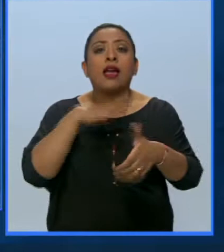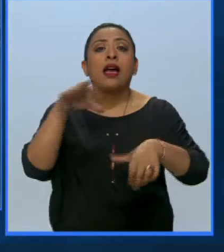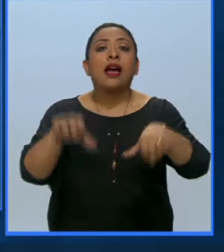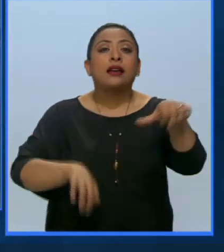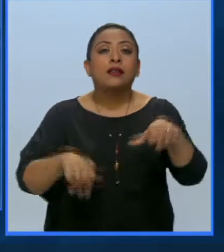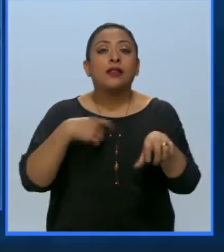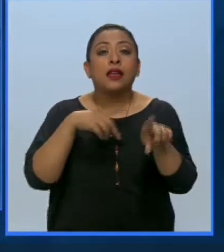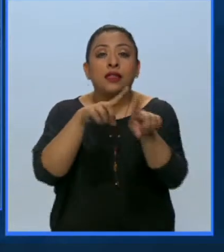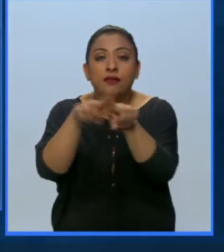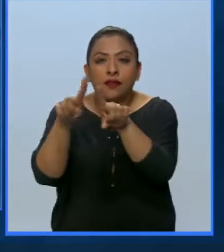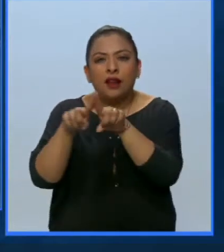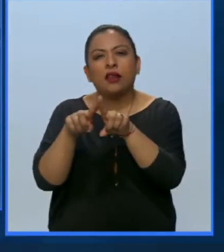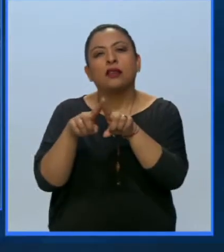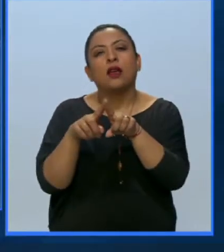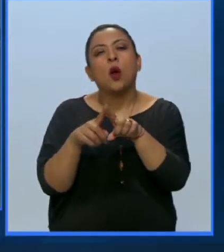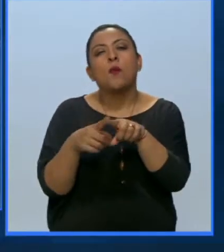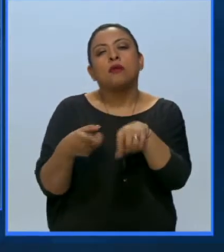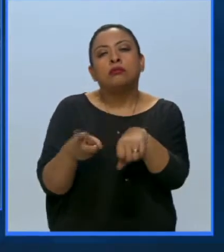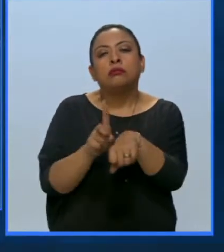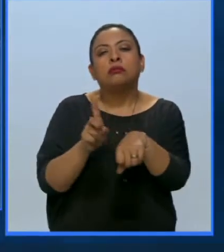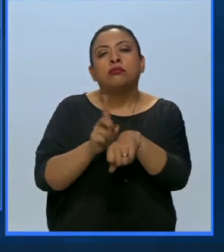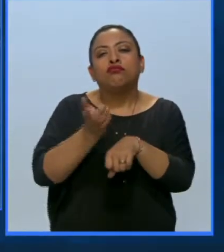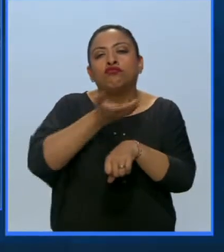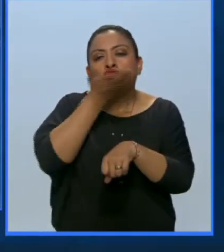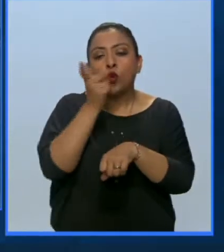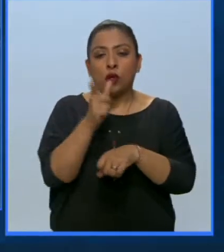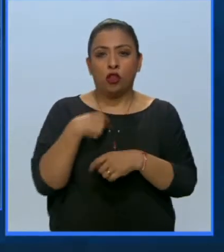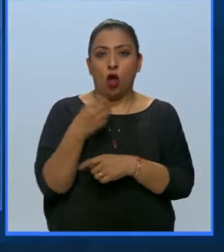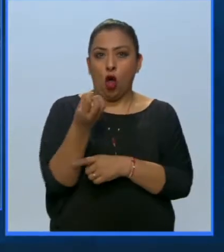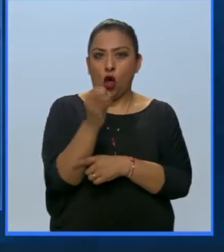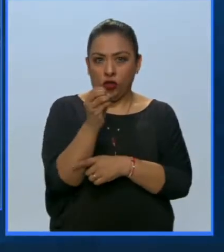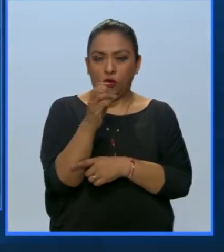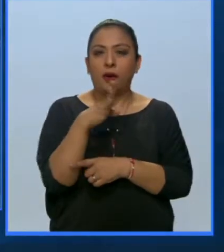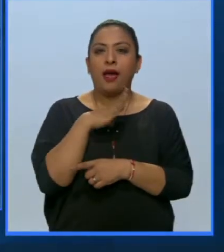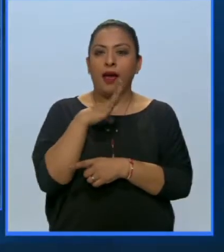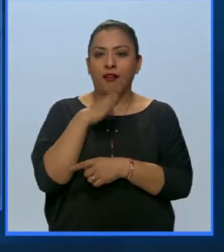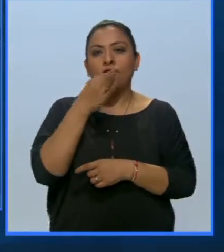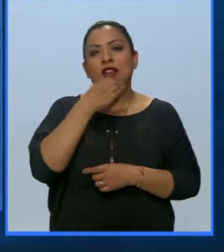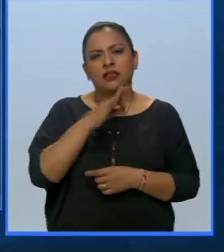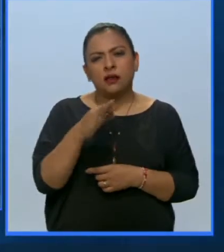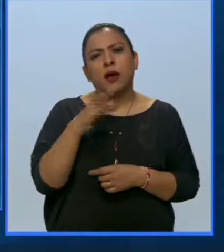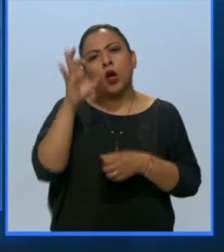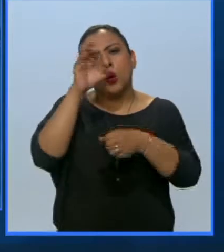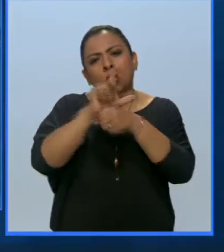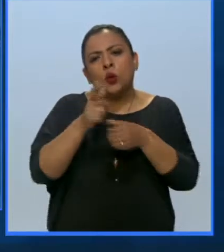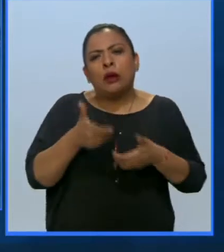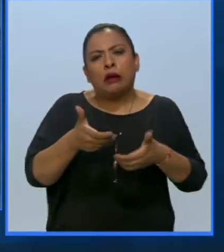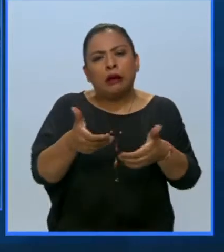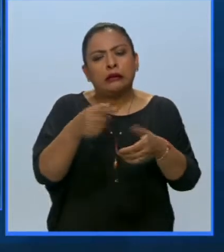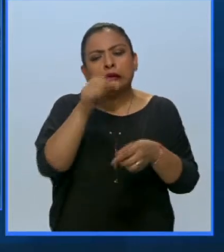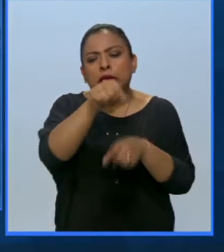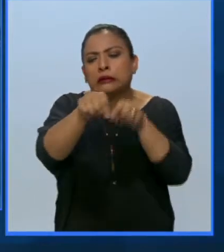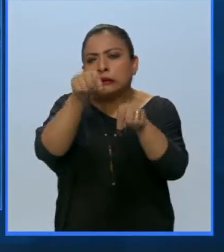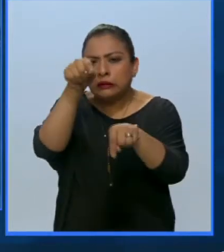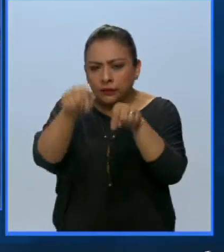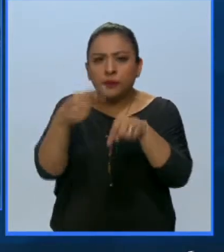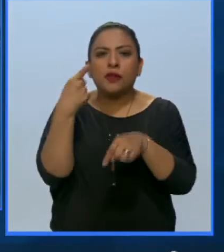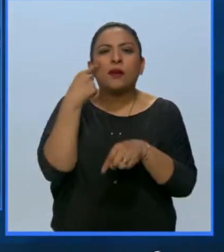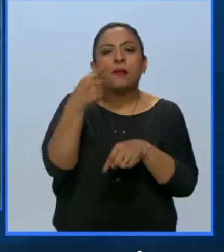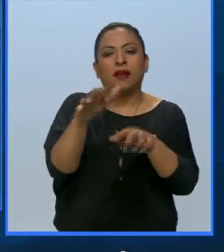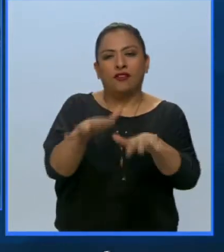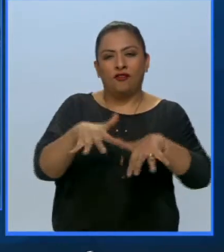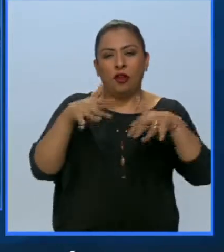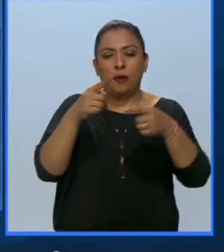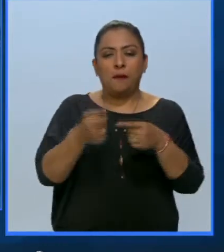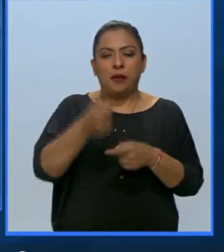actividad diferente a la cotidiana cada octubre cuando está el festival, mucha cultura por las calles. Vamos con lo que hemos visto en los foros de este festival. Primero,